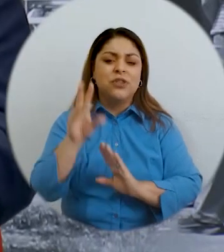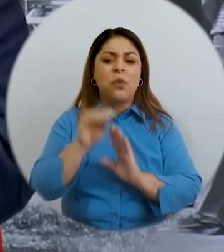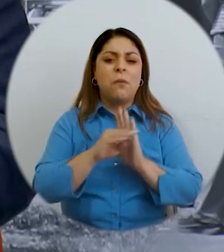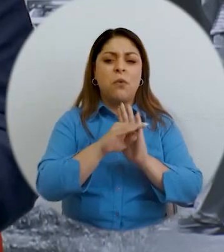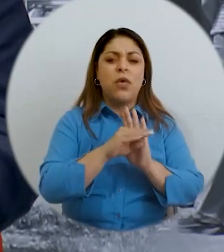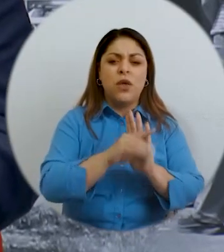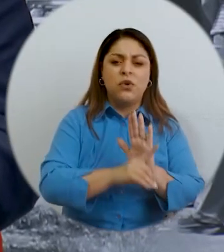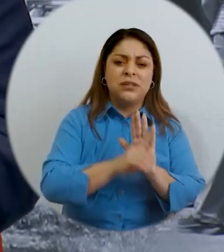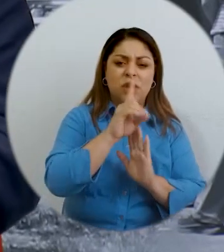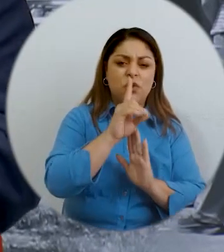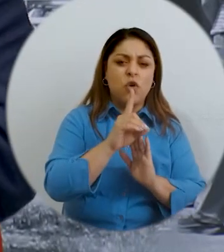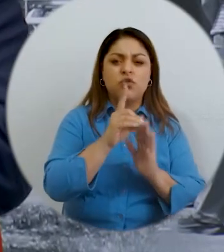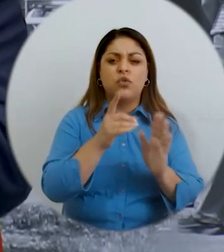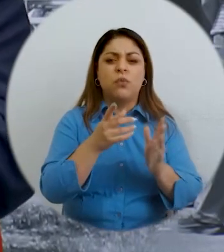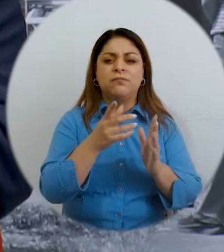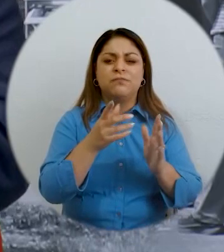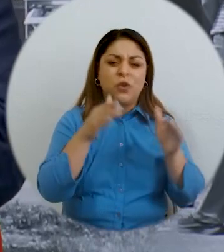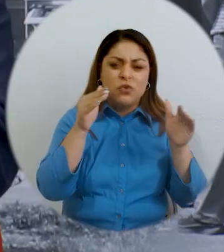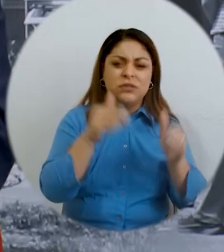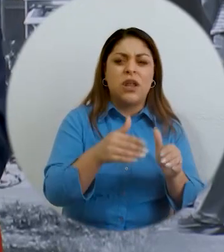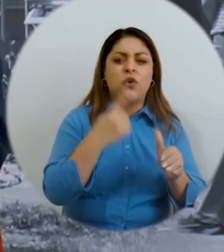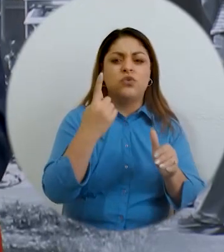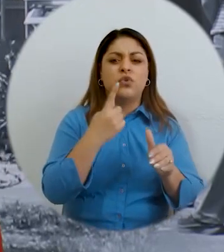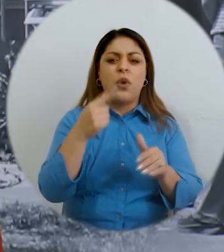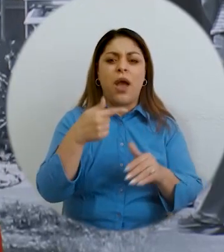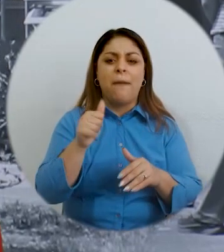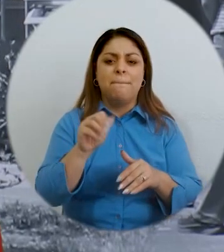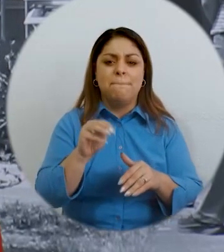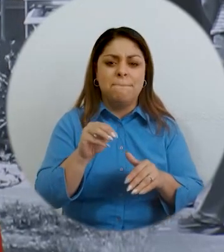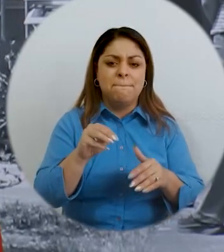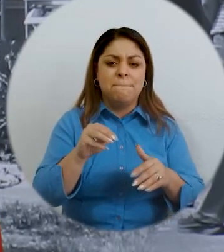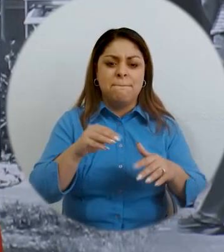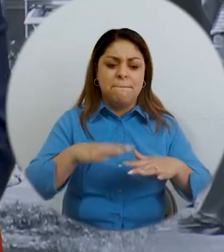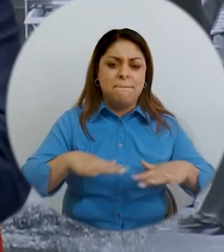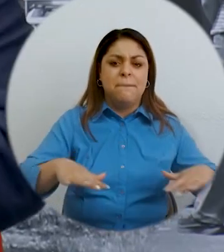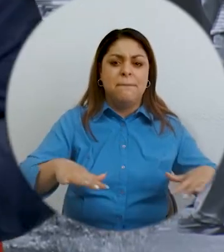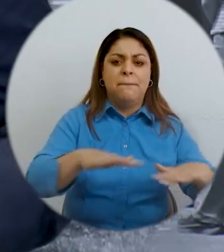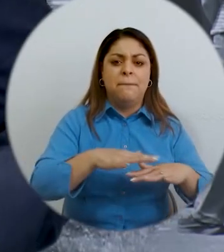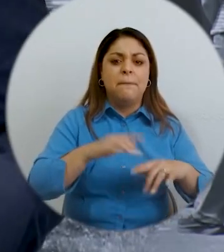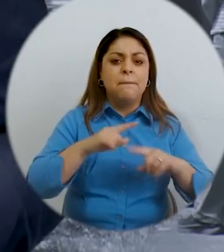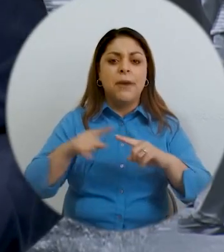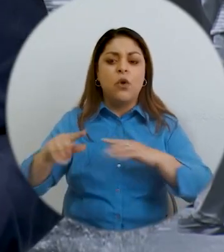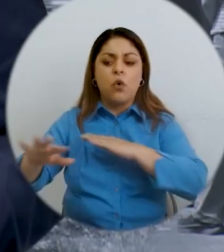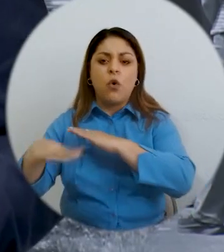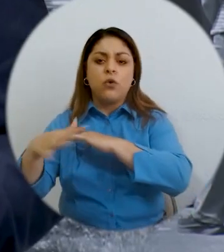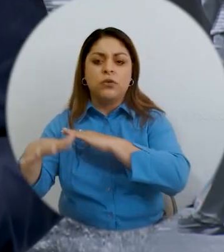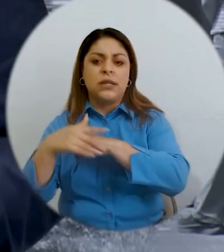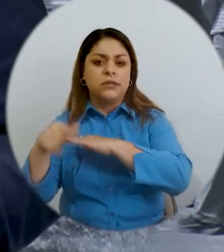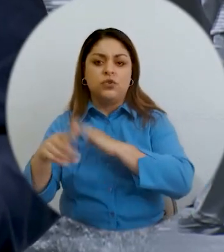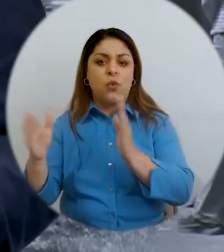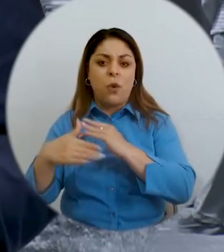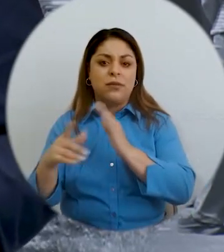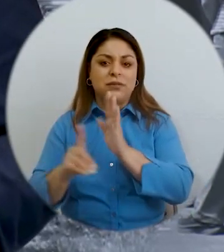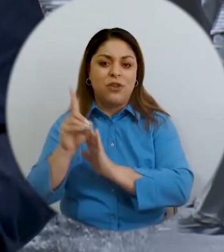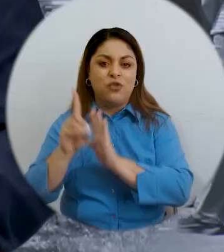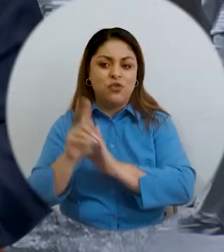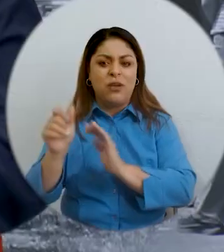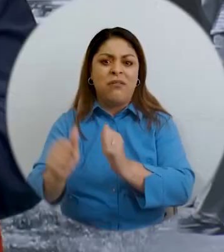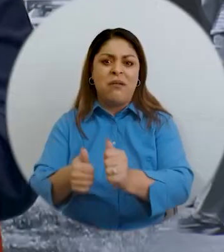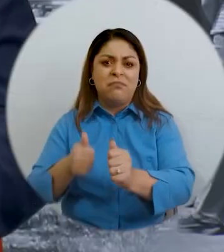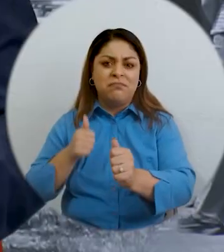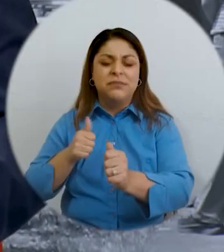en términos de modelo de desarrollo, donde hemos tenido un modelo de desarrollo concentrado en la gran área metropolitana y las costas siguen estando rezagadas en términos de